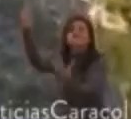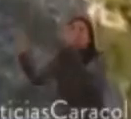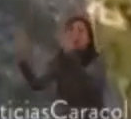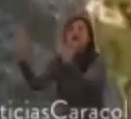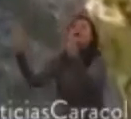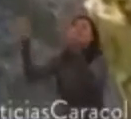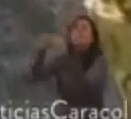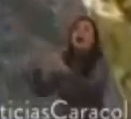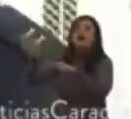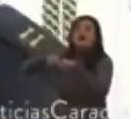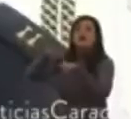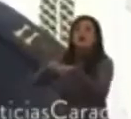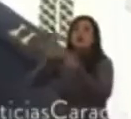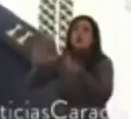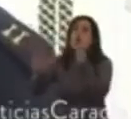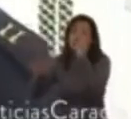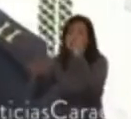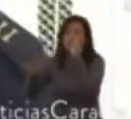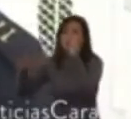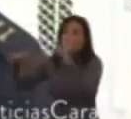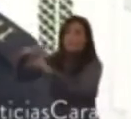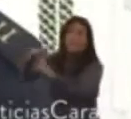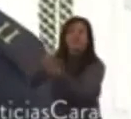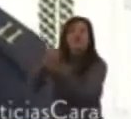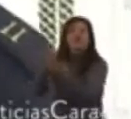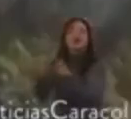de combustible importante y está